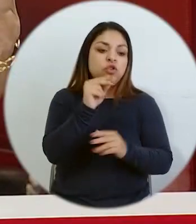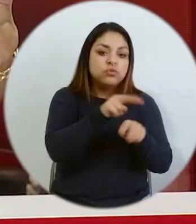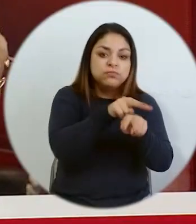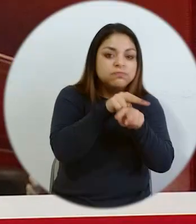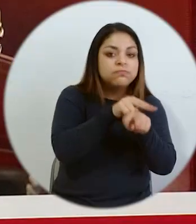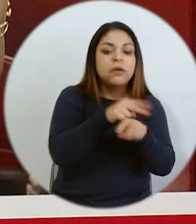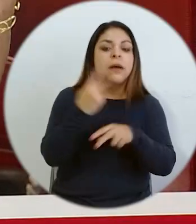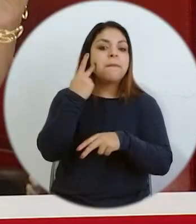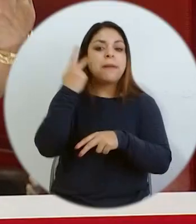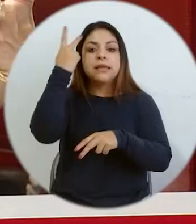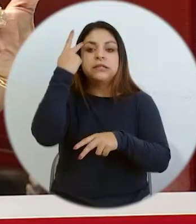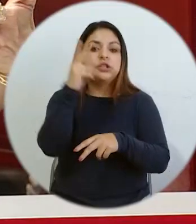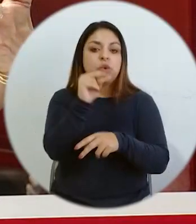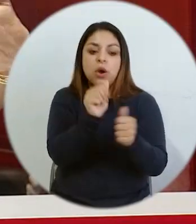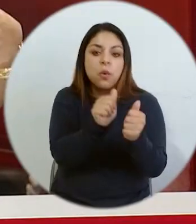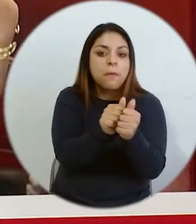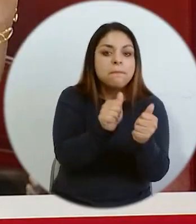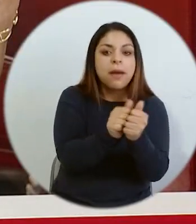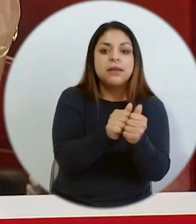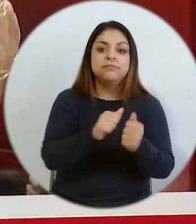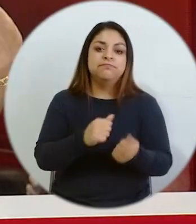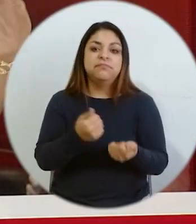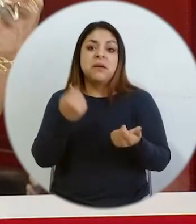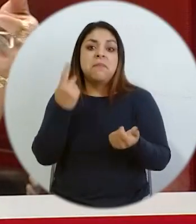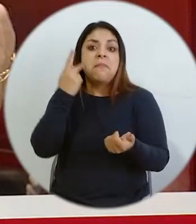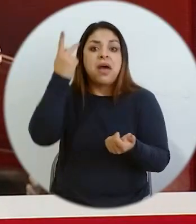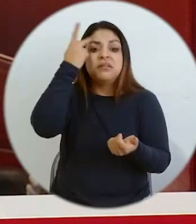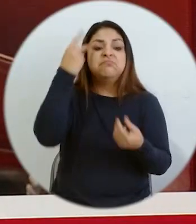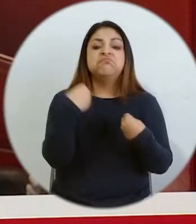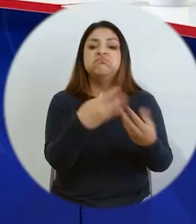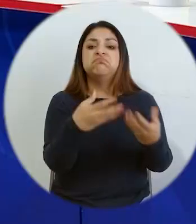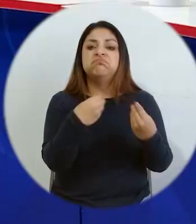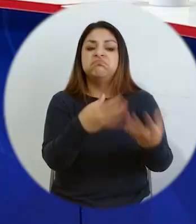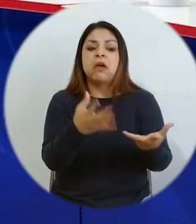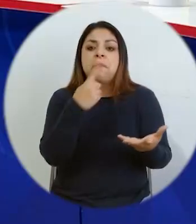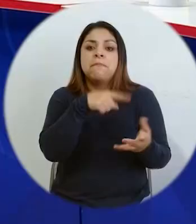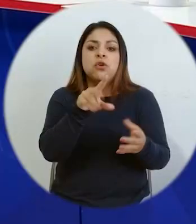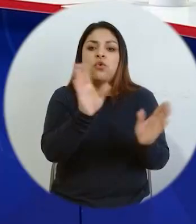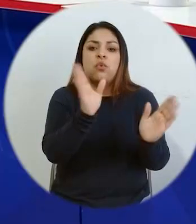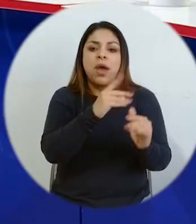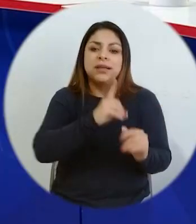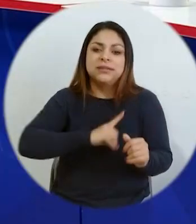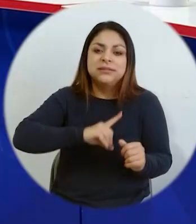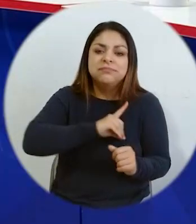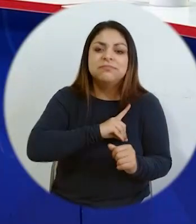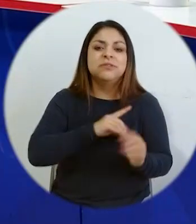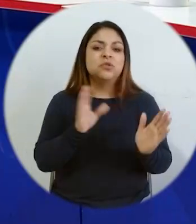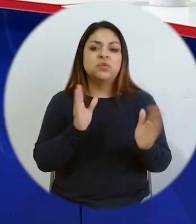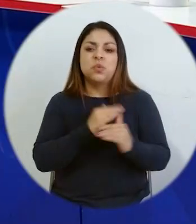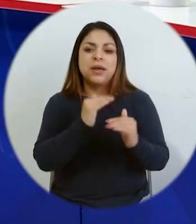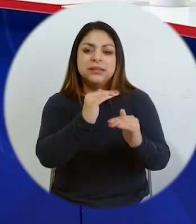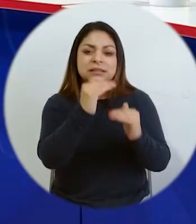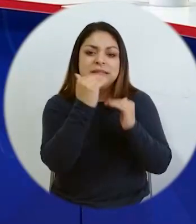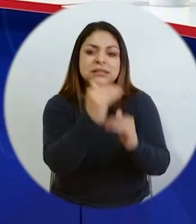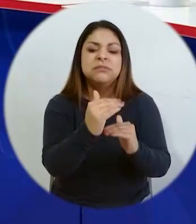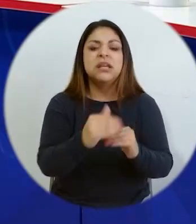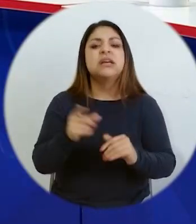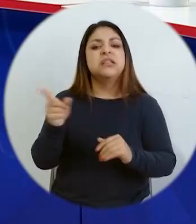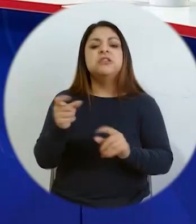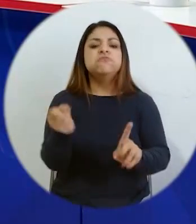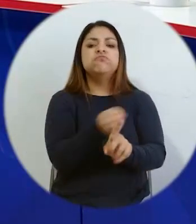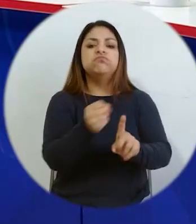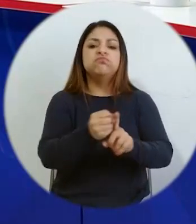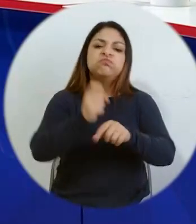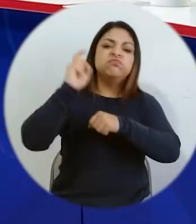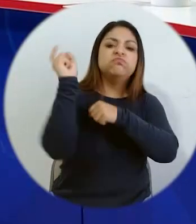que no supervisan, padres que no acompañan, padres que creen que amar es no poner límites ni disciplina, padres que utilizan y